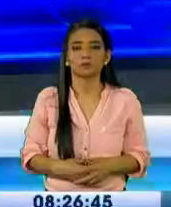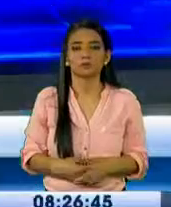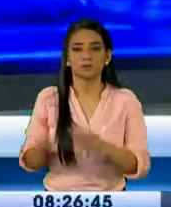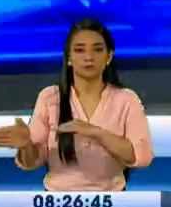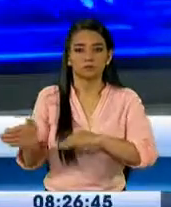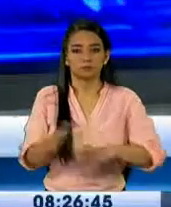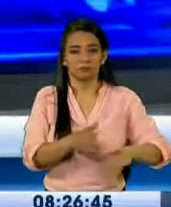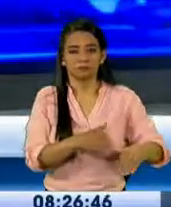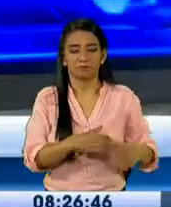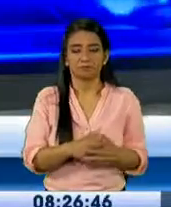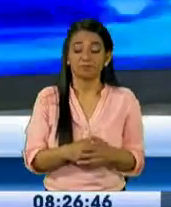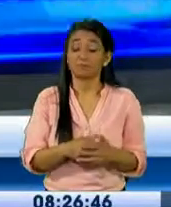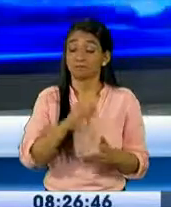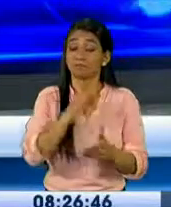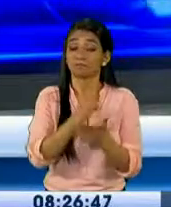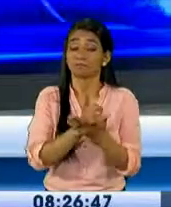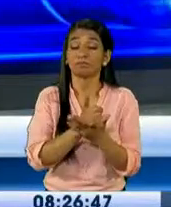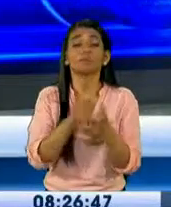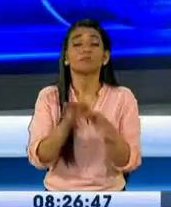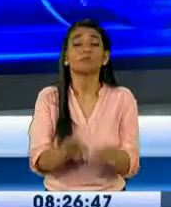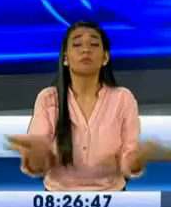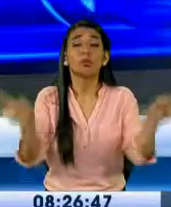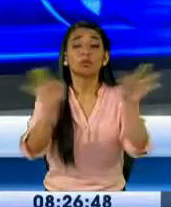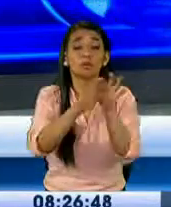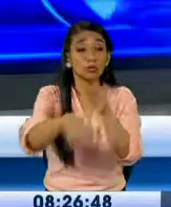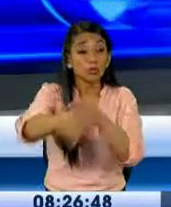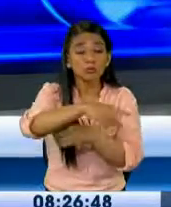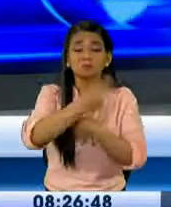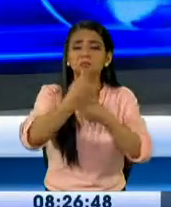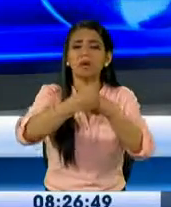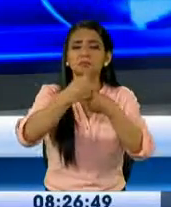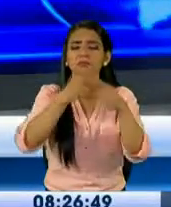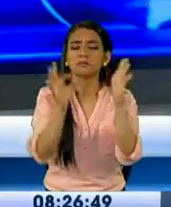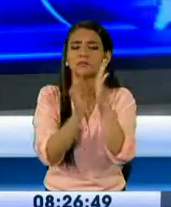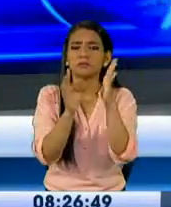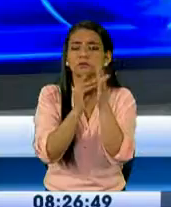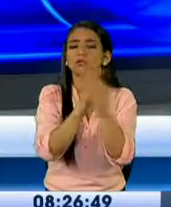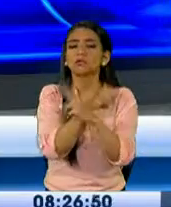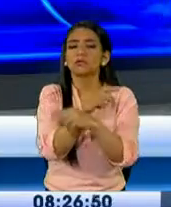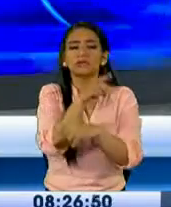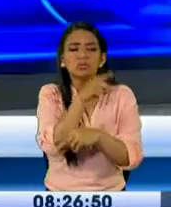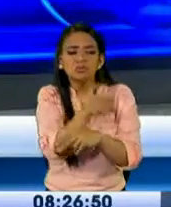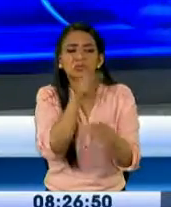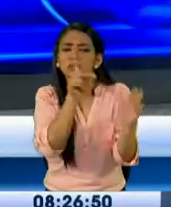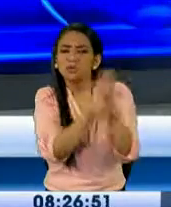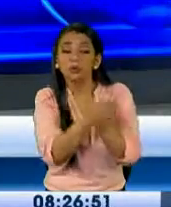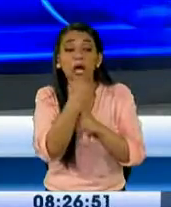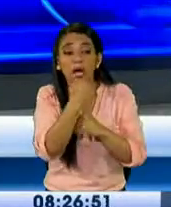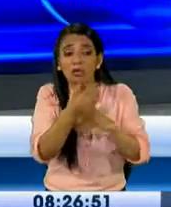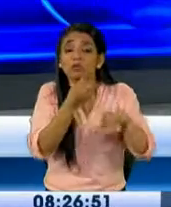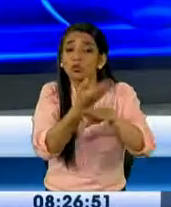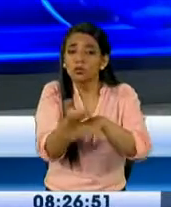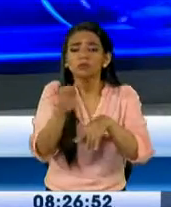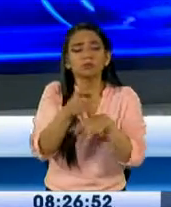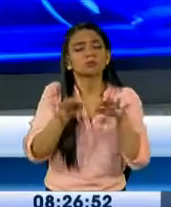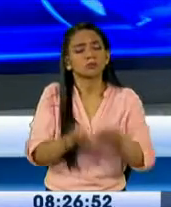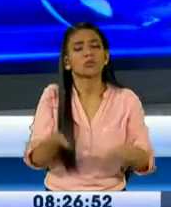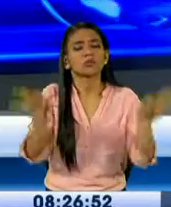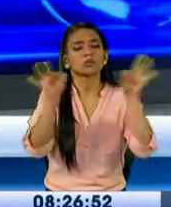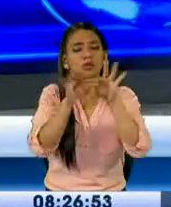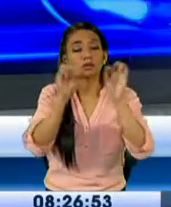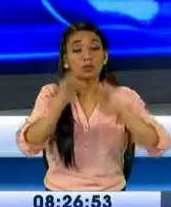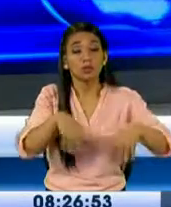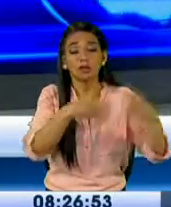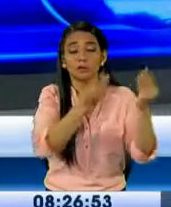Amigos televidentes, reiteramos que la participación de ustedes, vecinos, a través de las redes sociales, indicándonos cuáles son sus denuncias y sugerencias, son muy importantes para